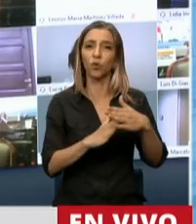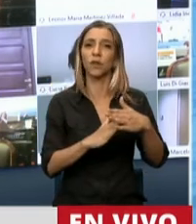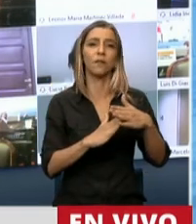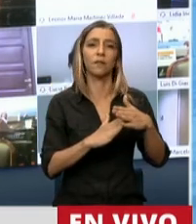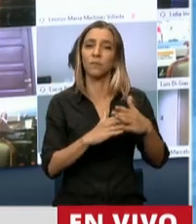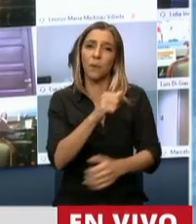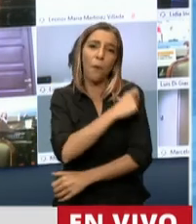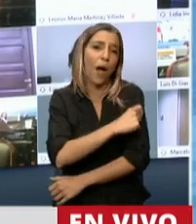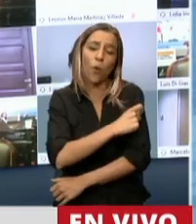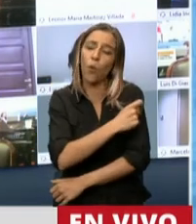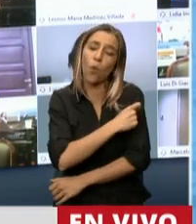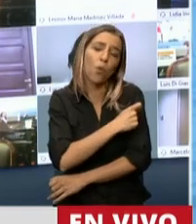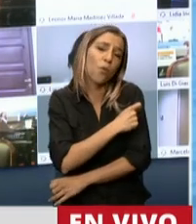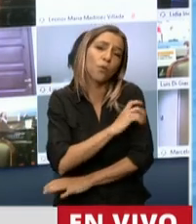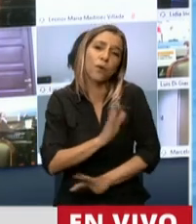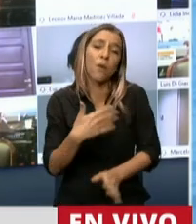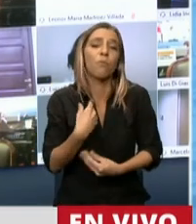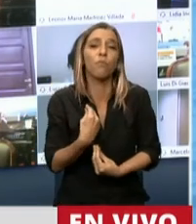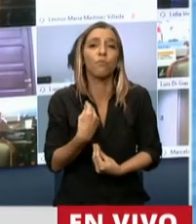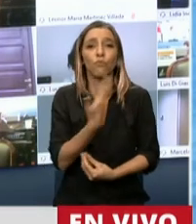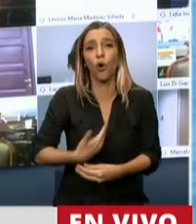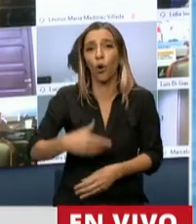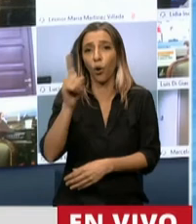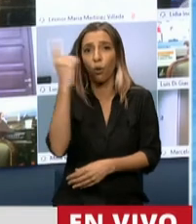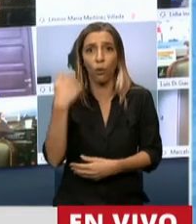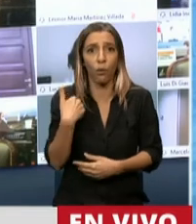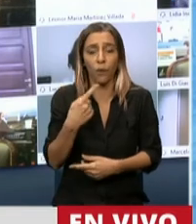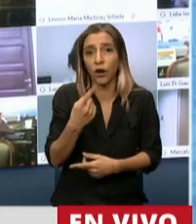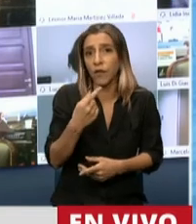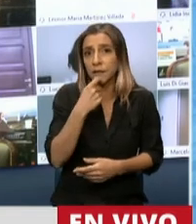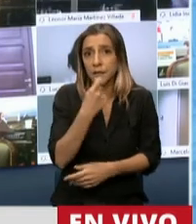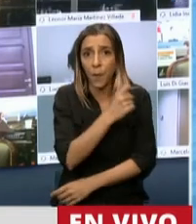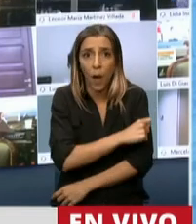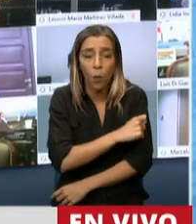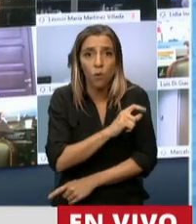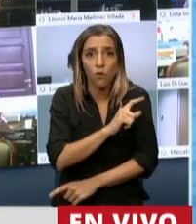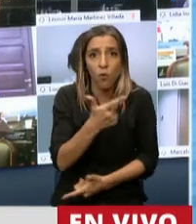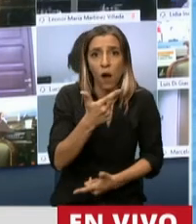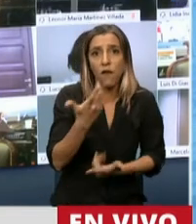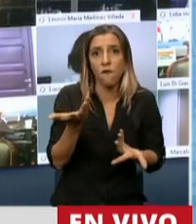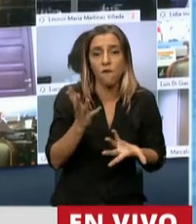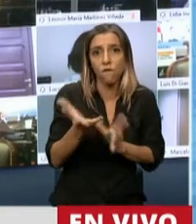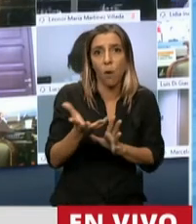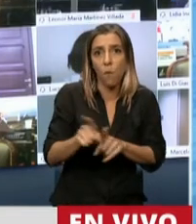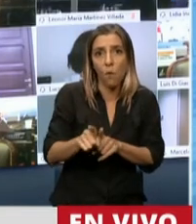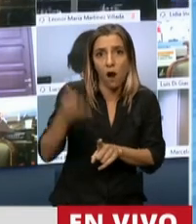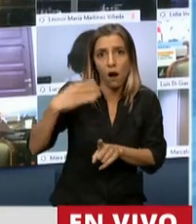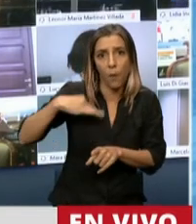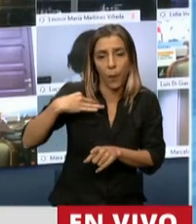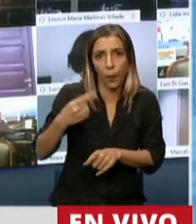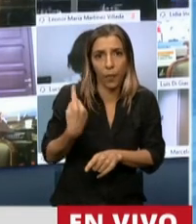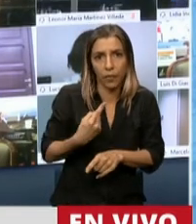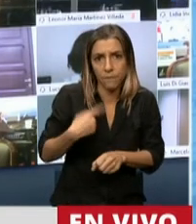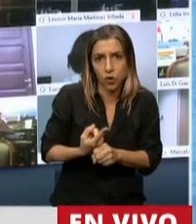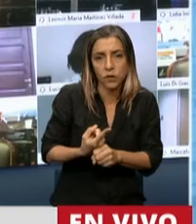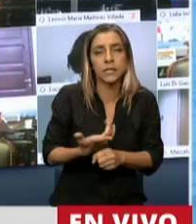distintos lados del gobierno nos dicen que sin vacuna no vamos a poder retomar esa vida como conocemos. En estos 200 días de